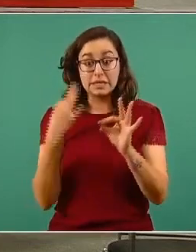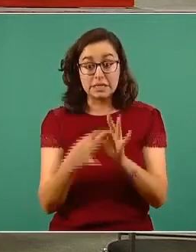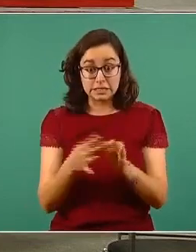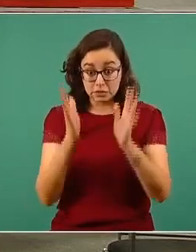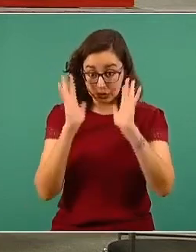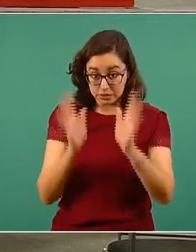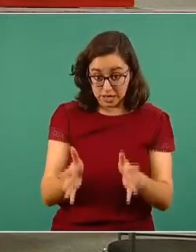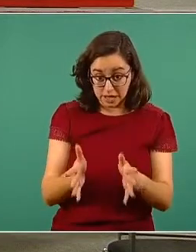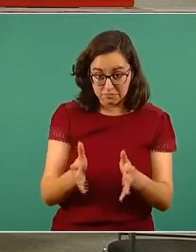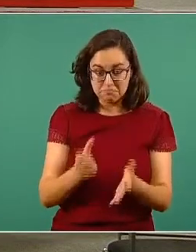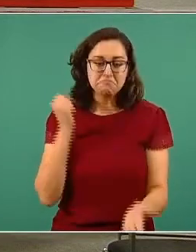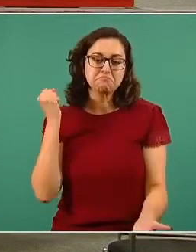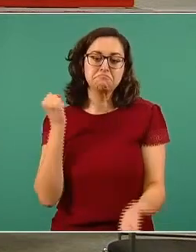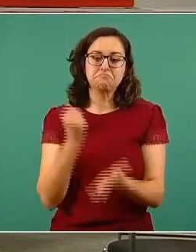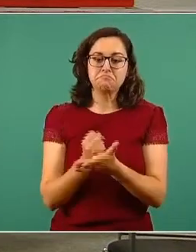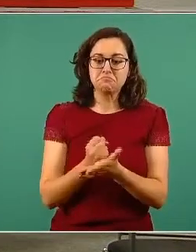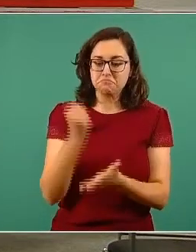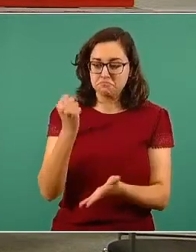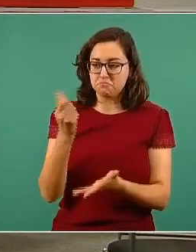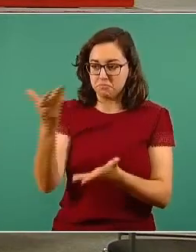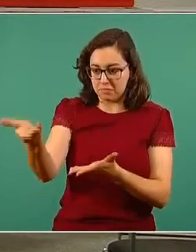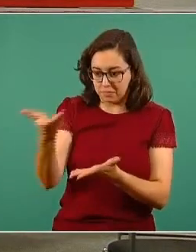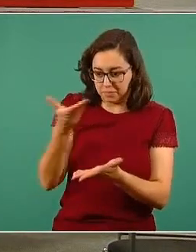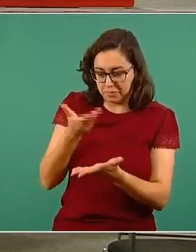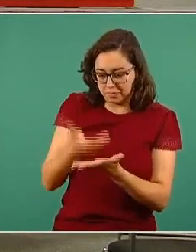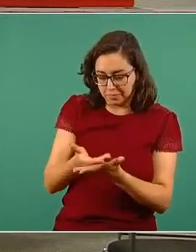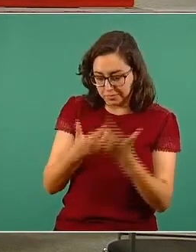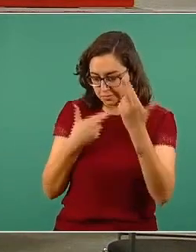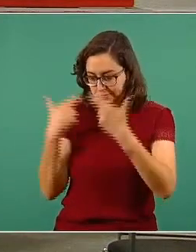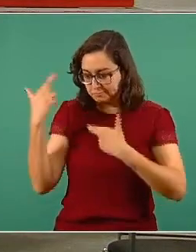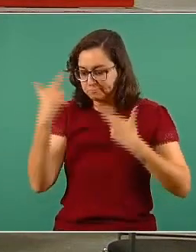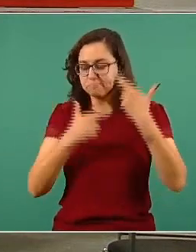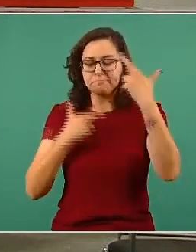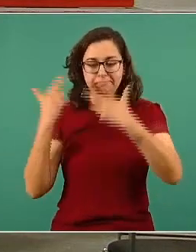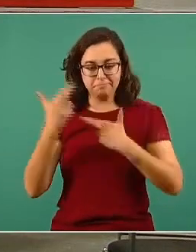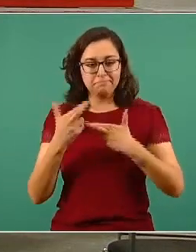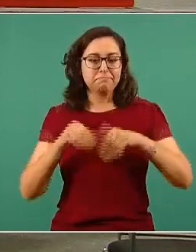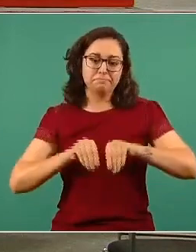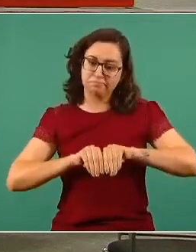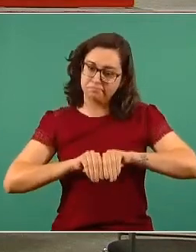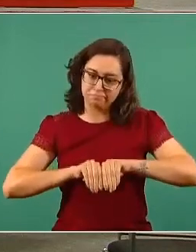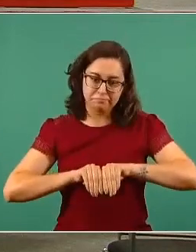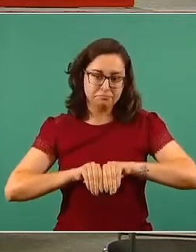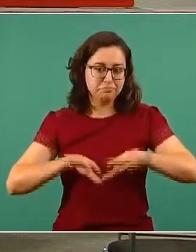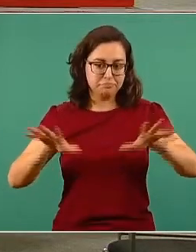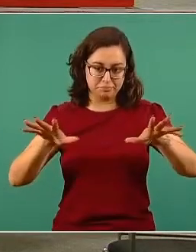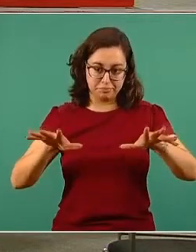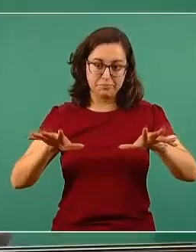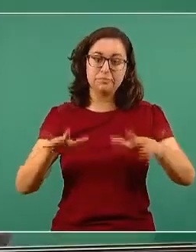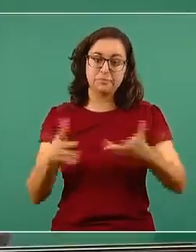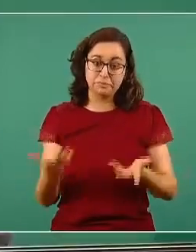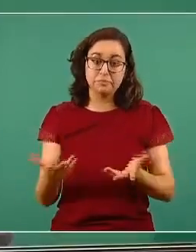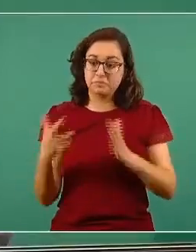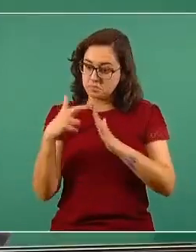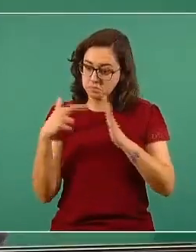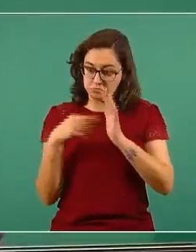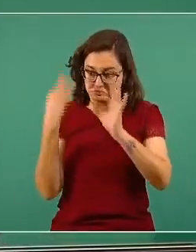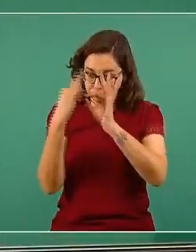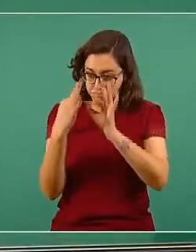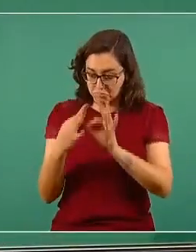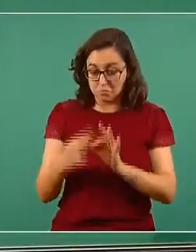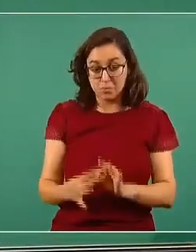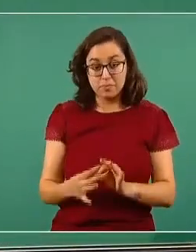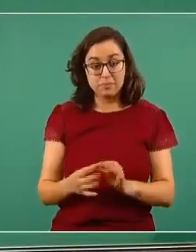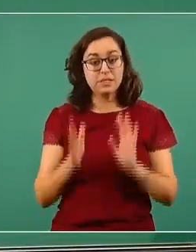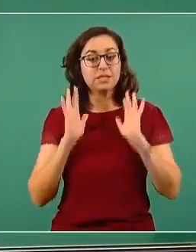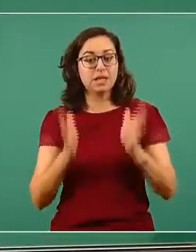COFEPRIS recibe una documentación al respecto, la revisa y si todo está en regla, como parece ser, se libera